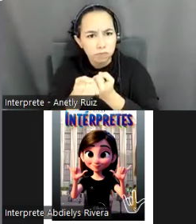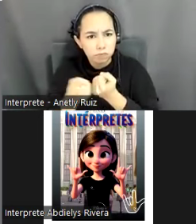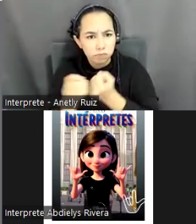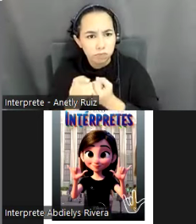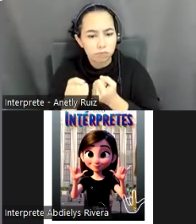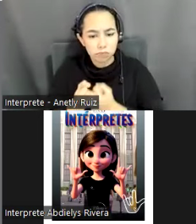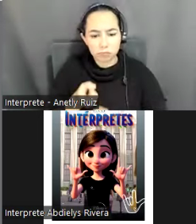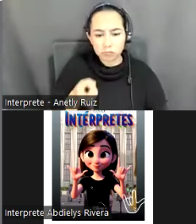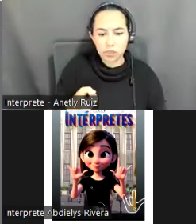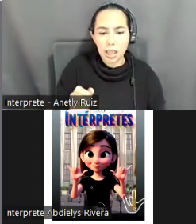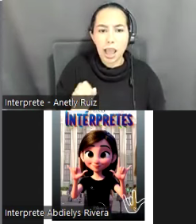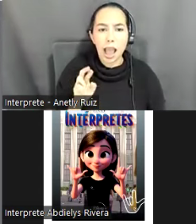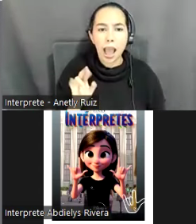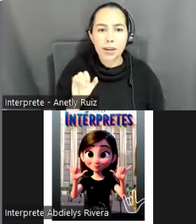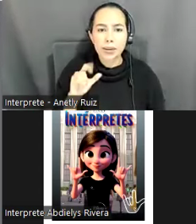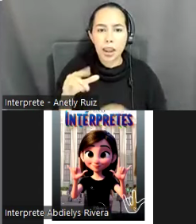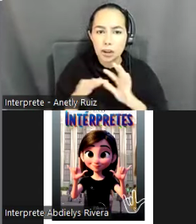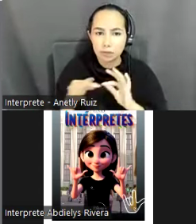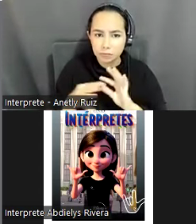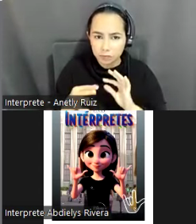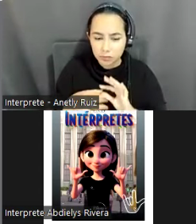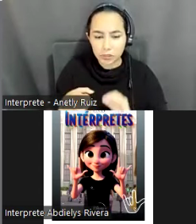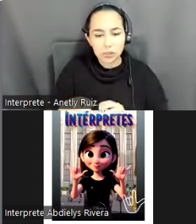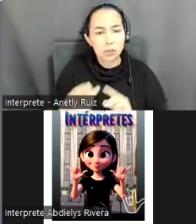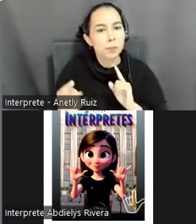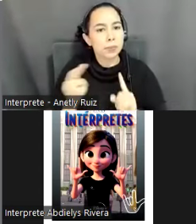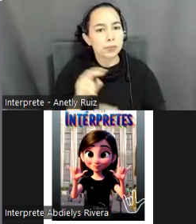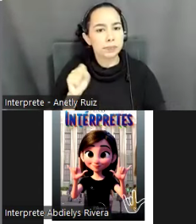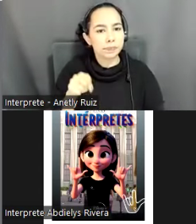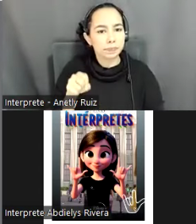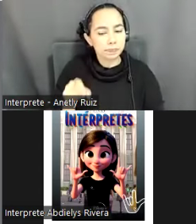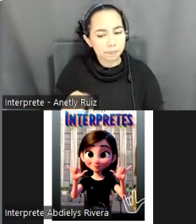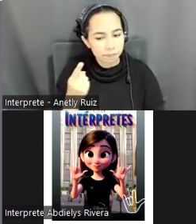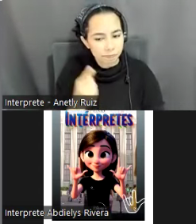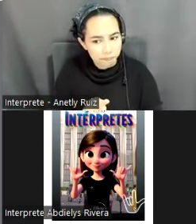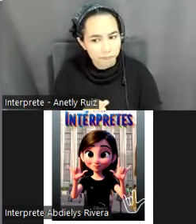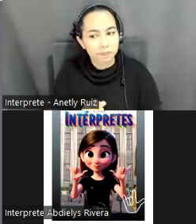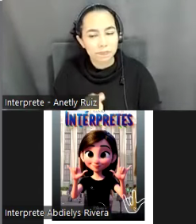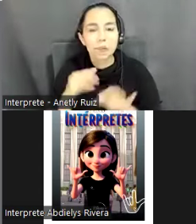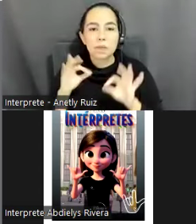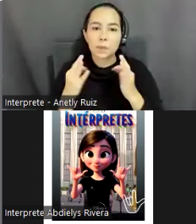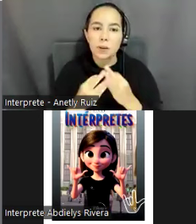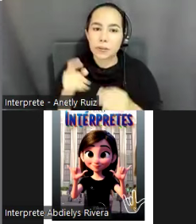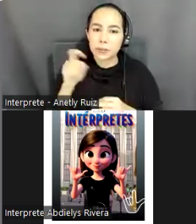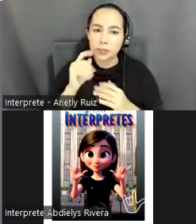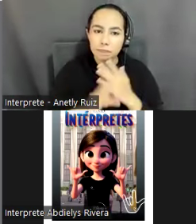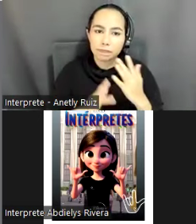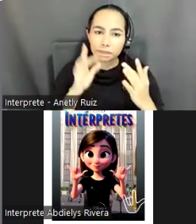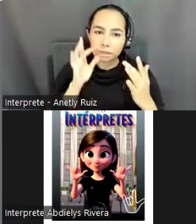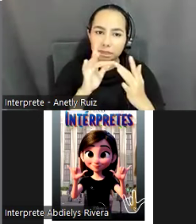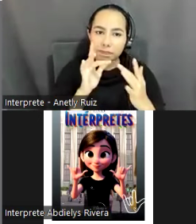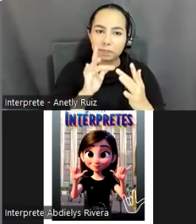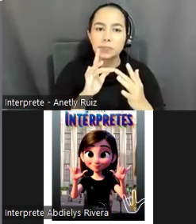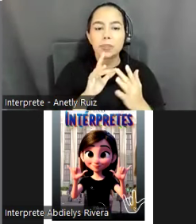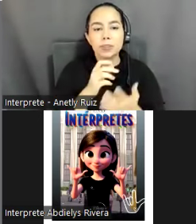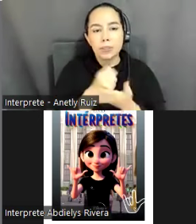trae un punto que es muy válido. La familia necesitaba conseguir una trabajadora social, la cual usualmente ayuda a conseguir